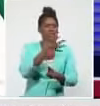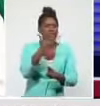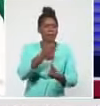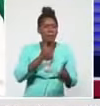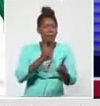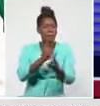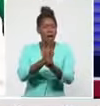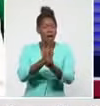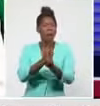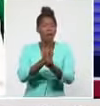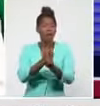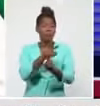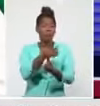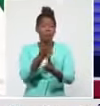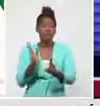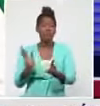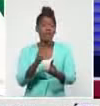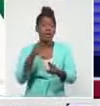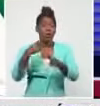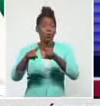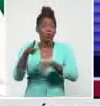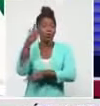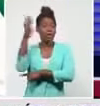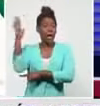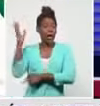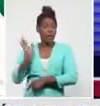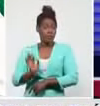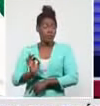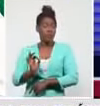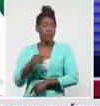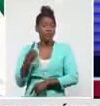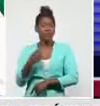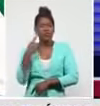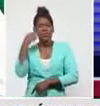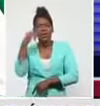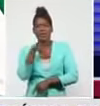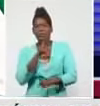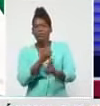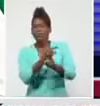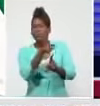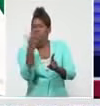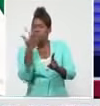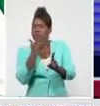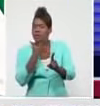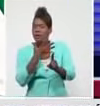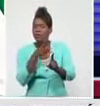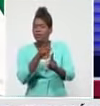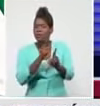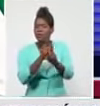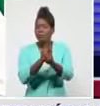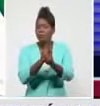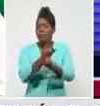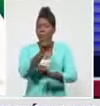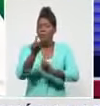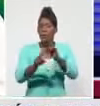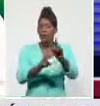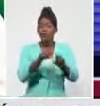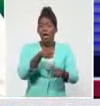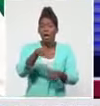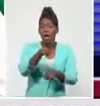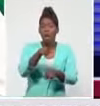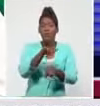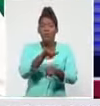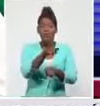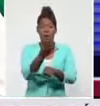hablando de un importado es un caso confirmado que es importado. Los contactos que han tenido se le mantiene una